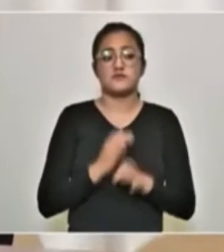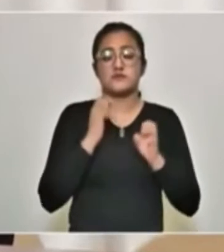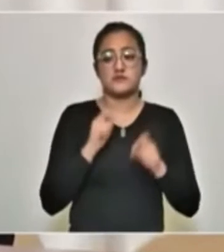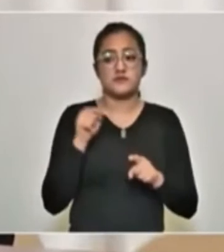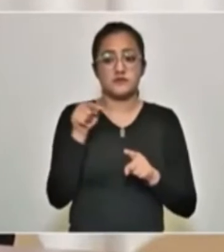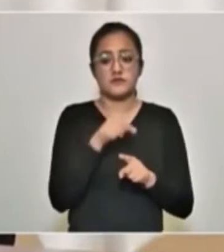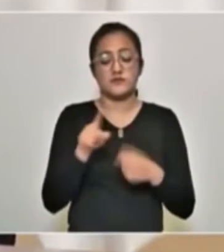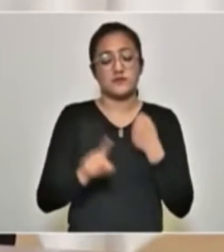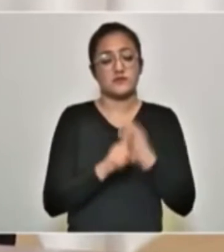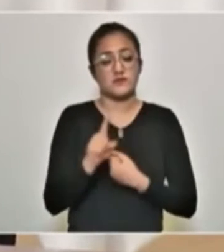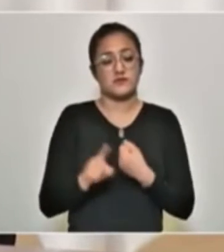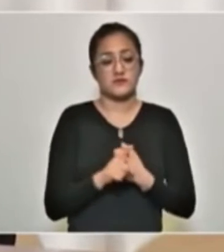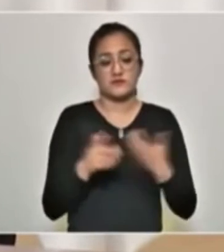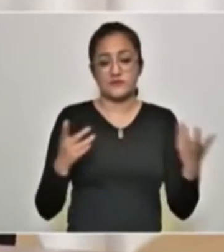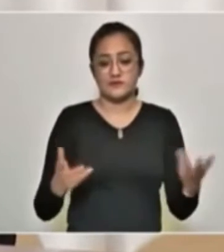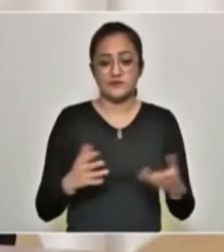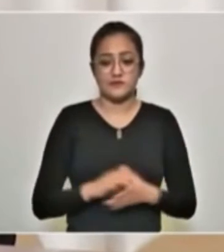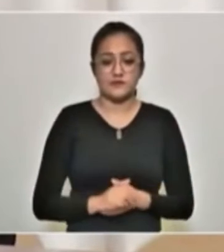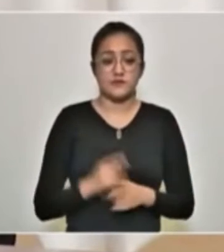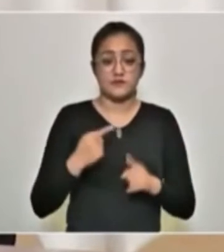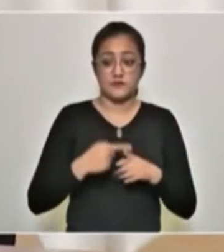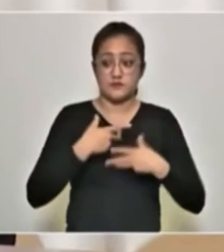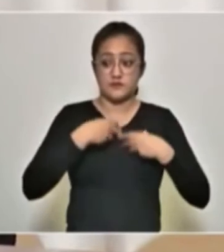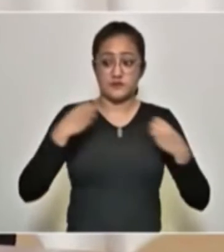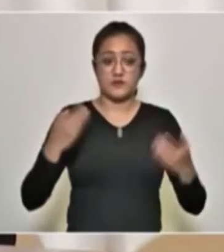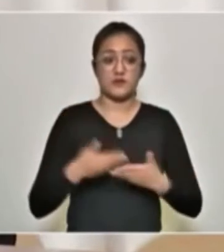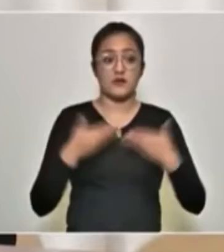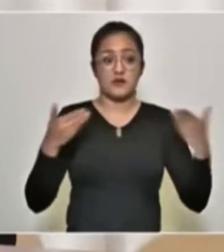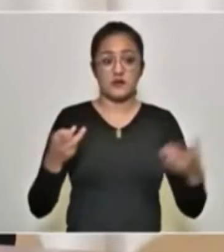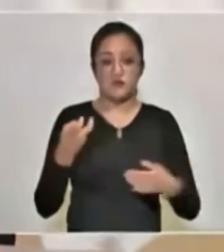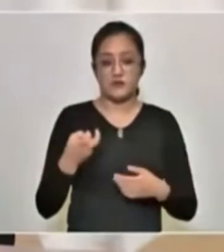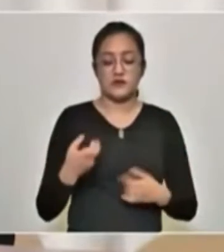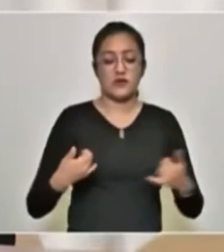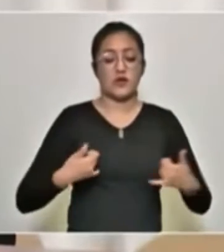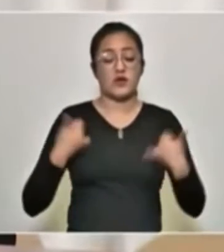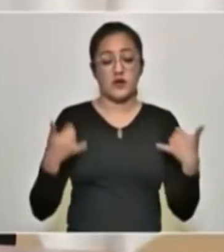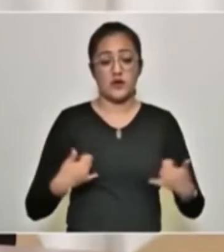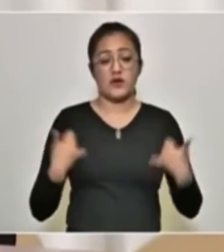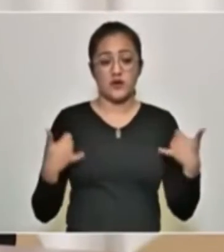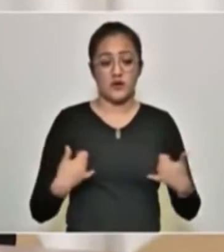blanco del contagio.